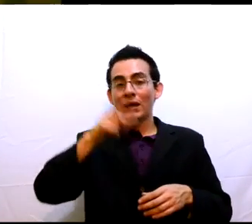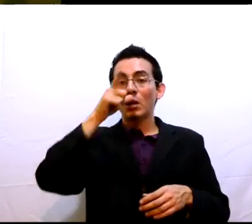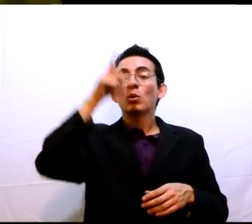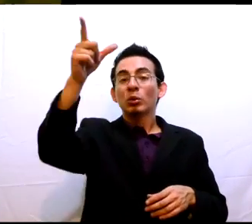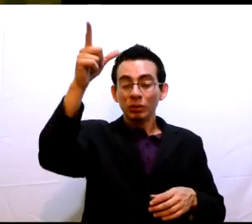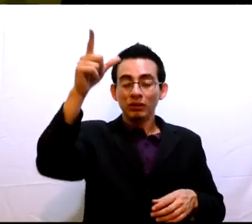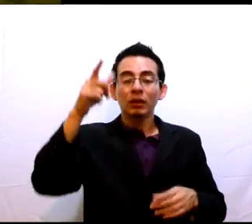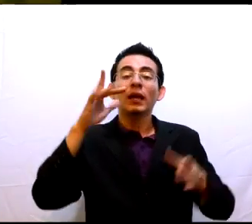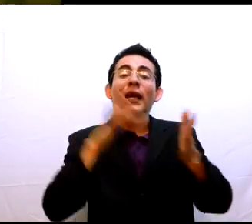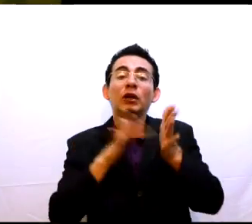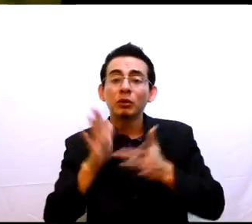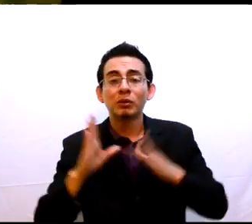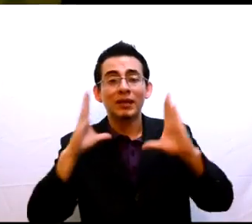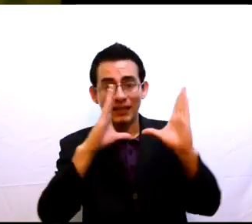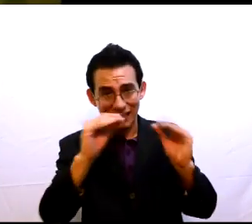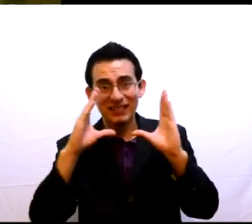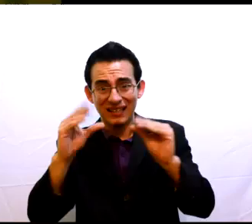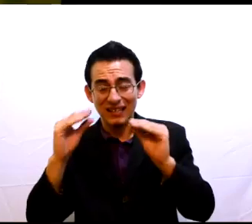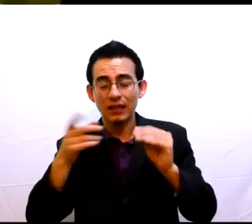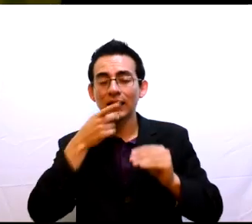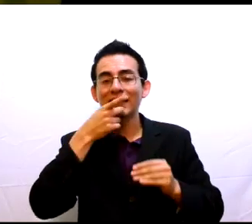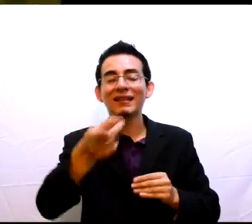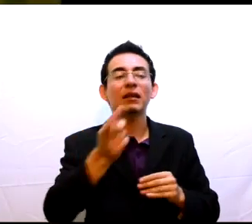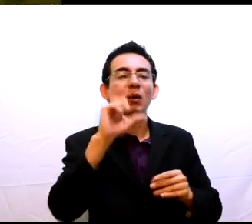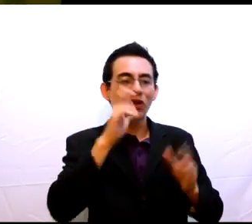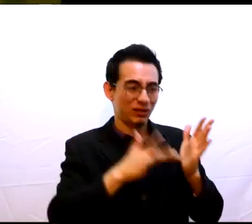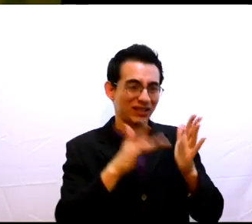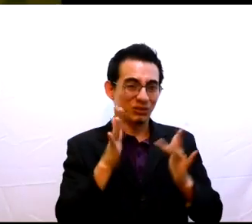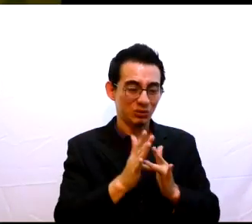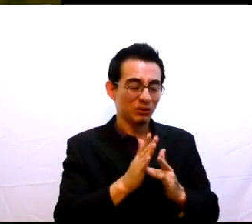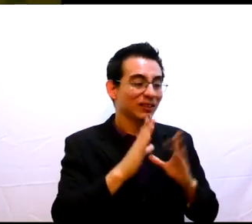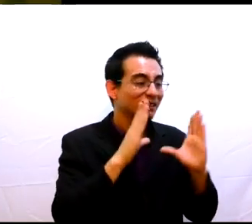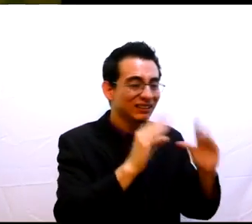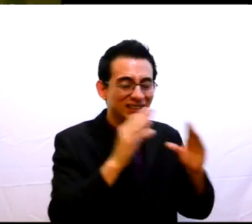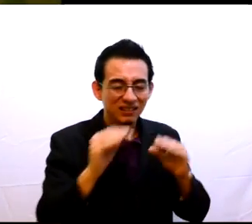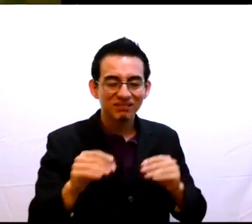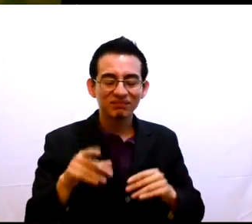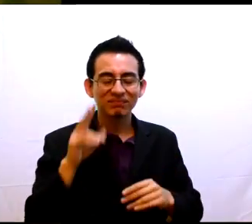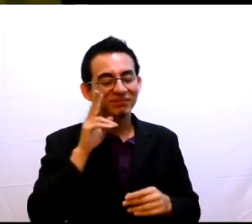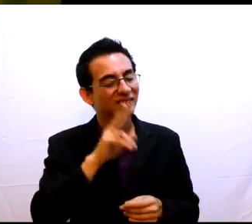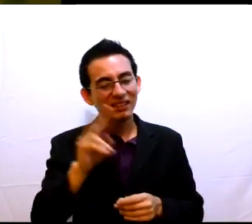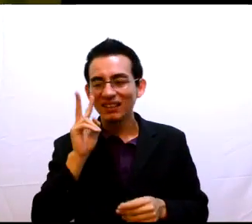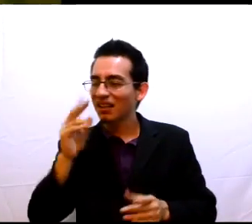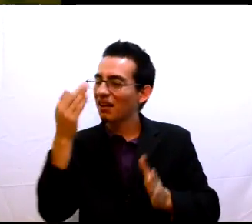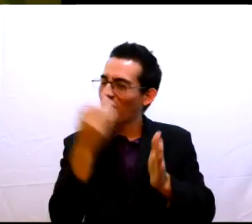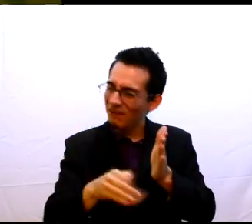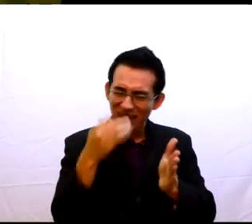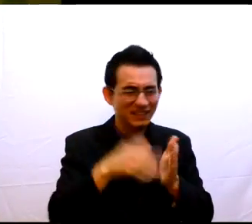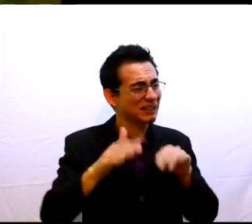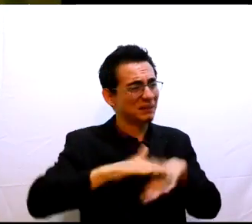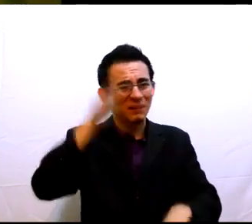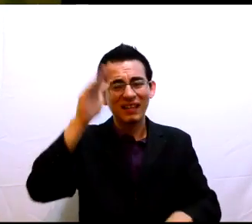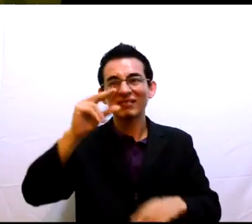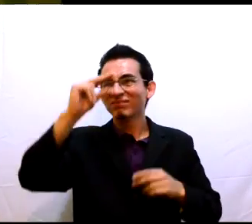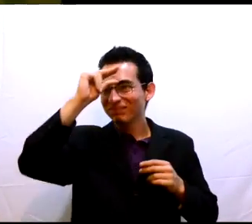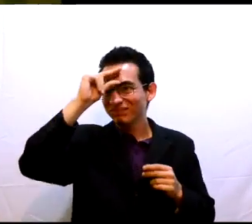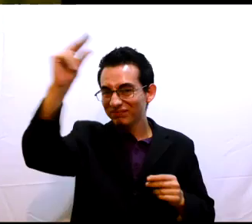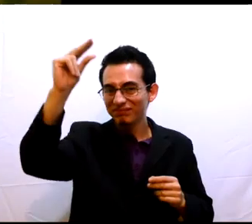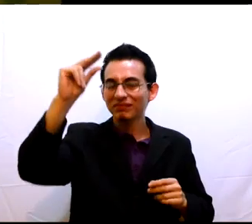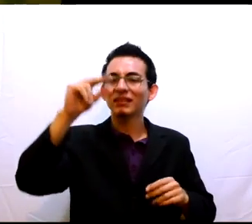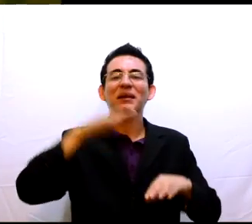enseñando jesús es que a los hijos de dios nos falta entonces inteligencia prudencia y